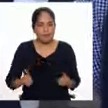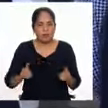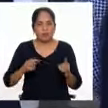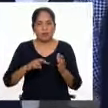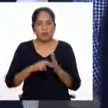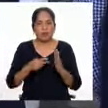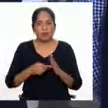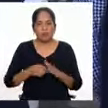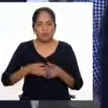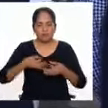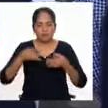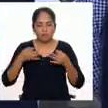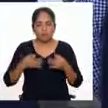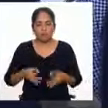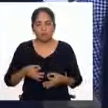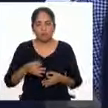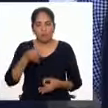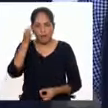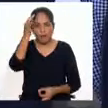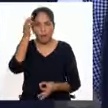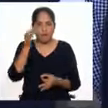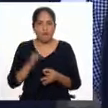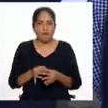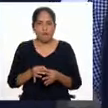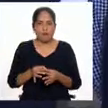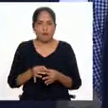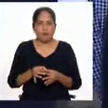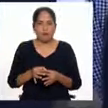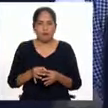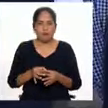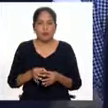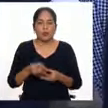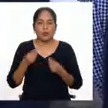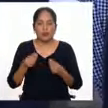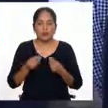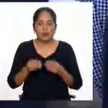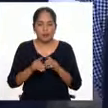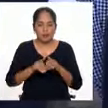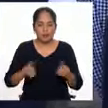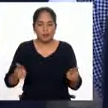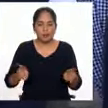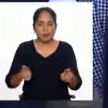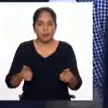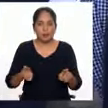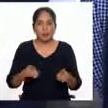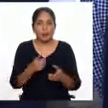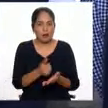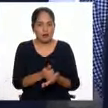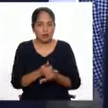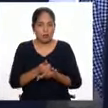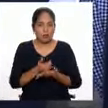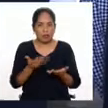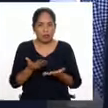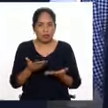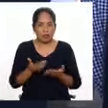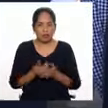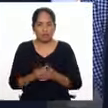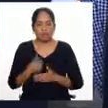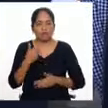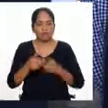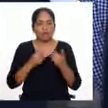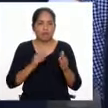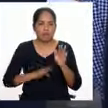por convicción, porque es el único camino, el único instrumento para salir